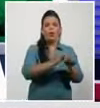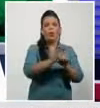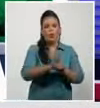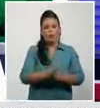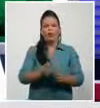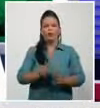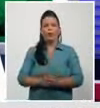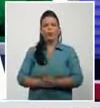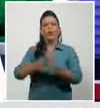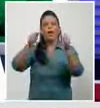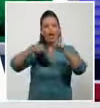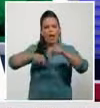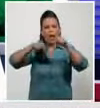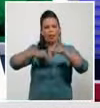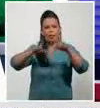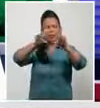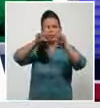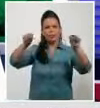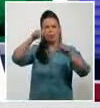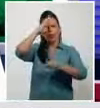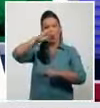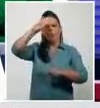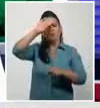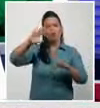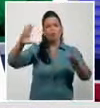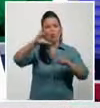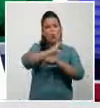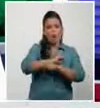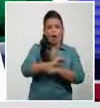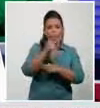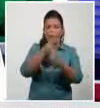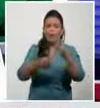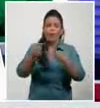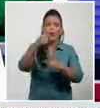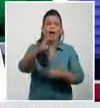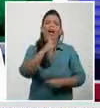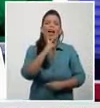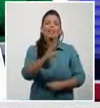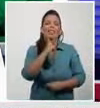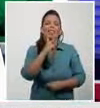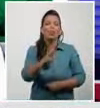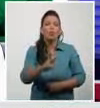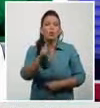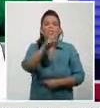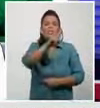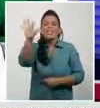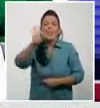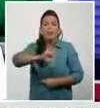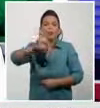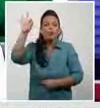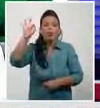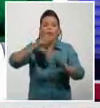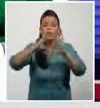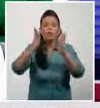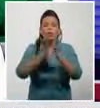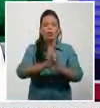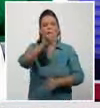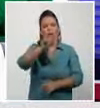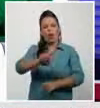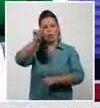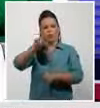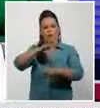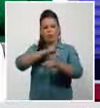se garantiza la atención hospitalaria del 100% de los casos confirmados, igual que el 100%